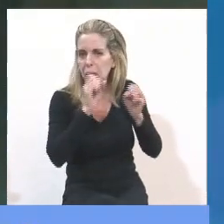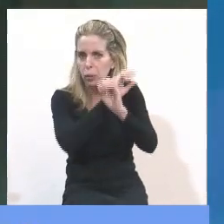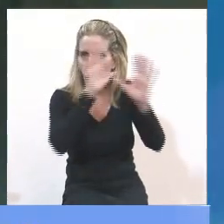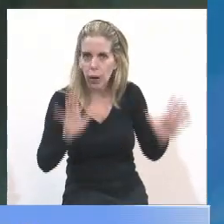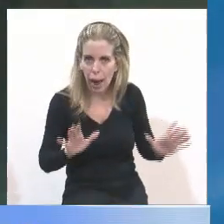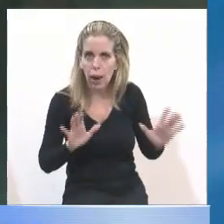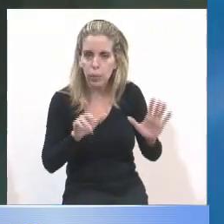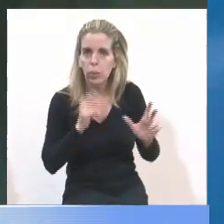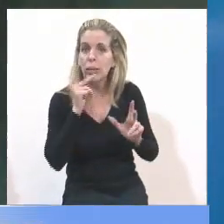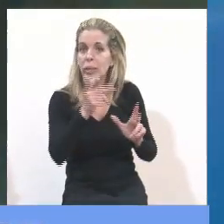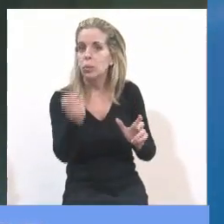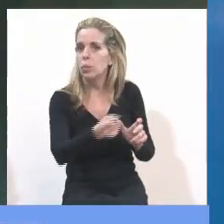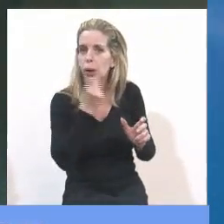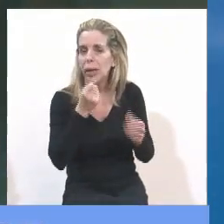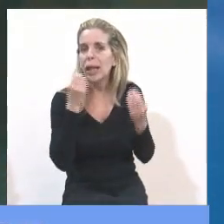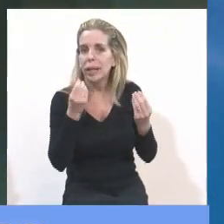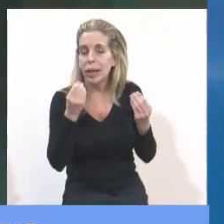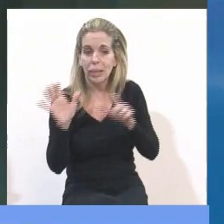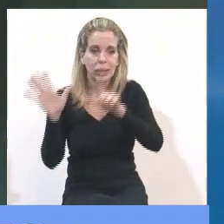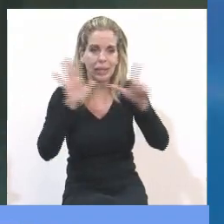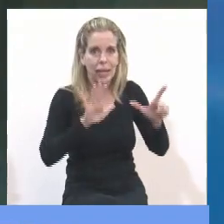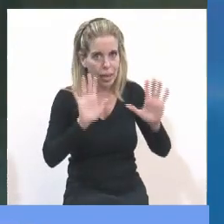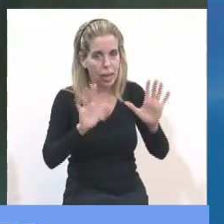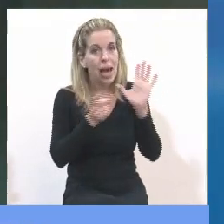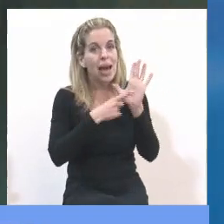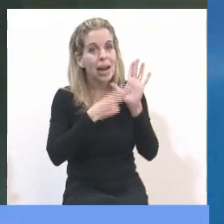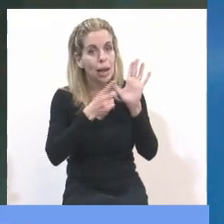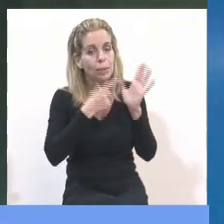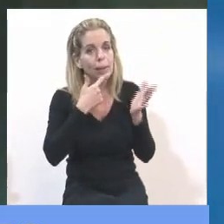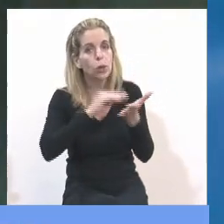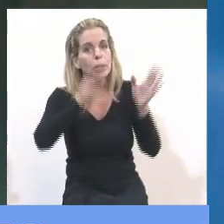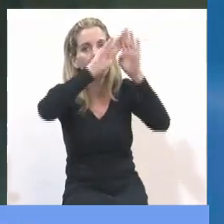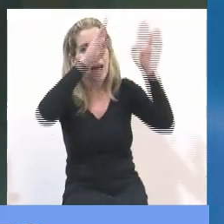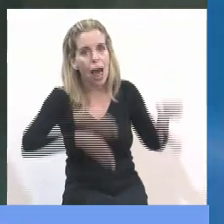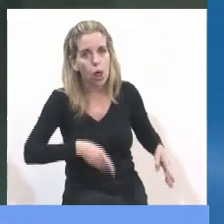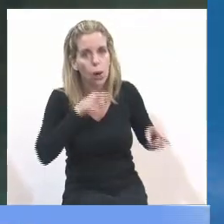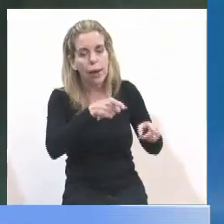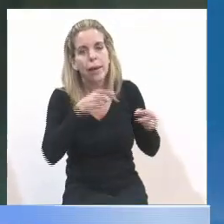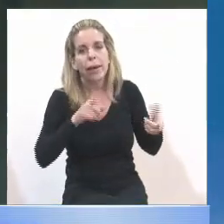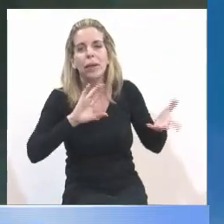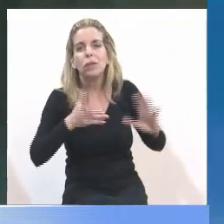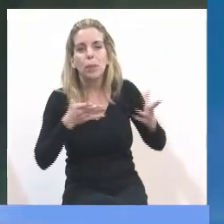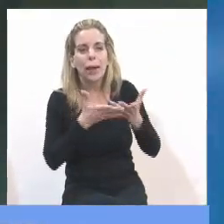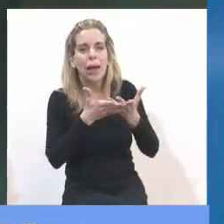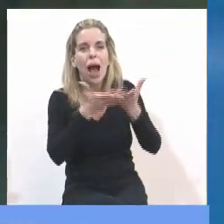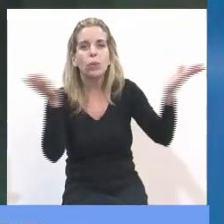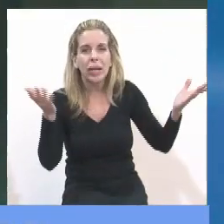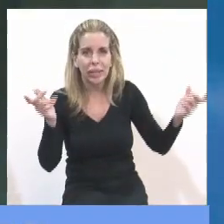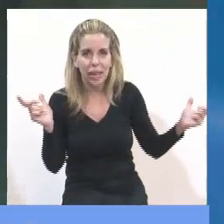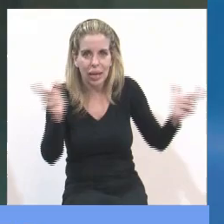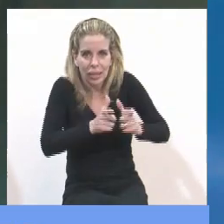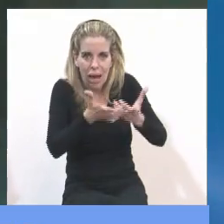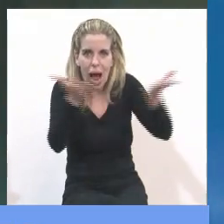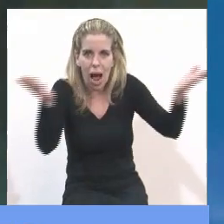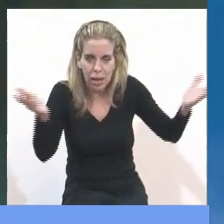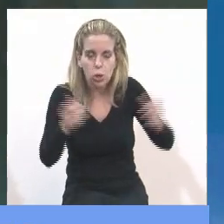quiero poner de relevancia el reglamento del Senado de la Nación y el sistema de audiencias que tenemos en este Senado de la